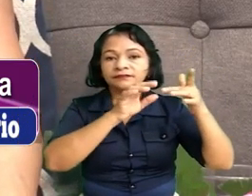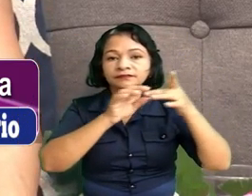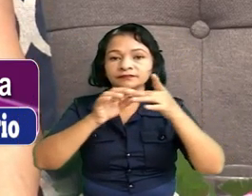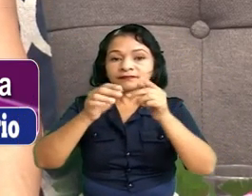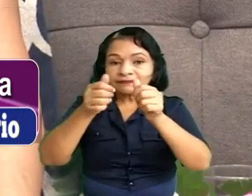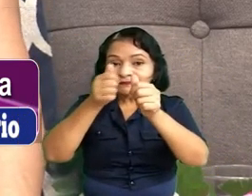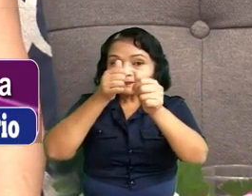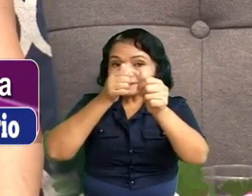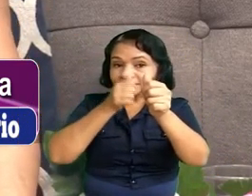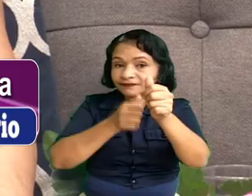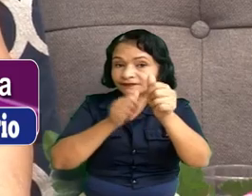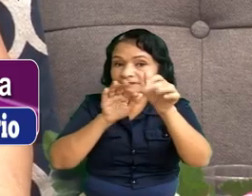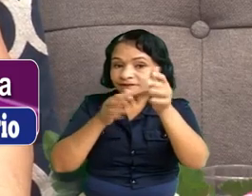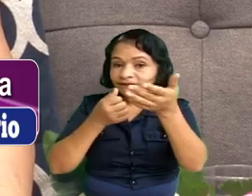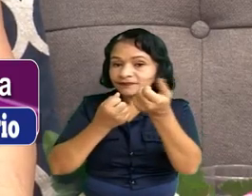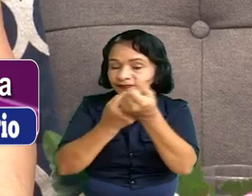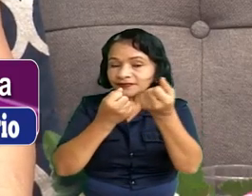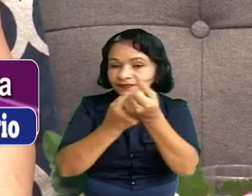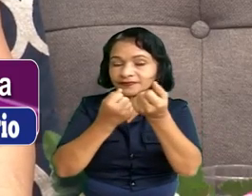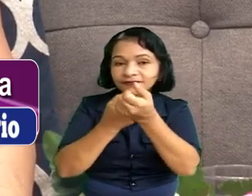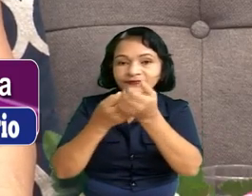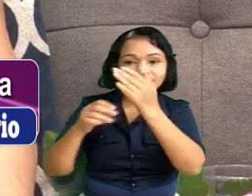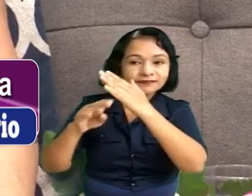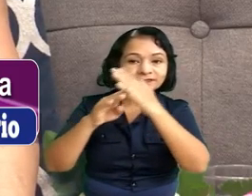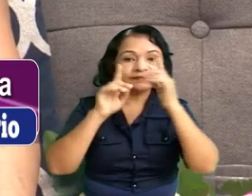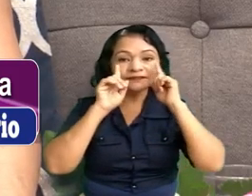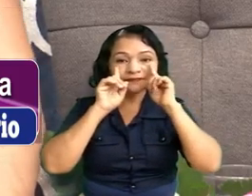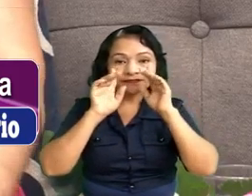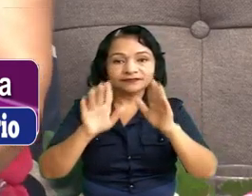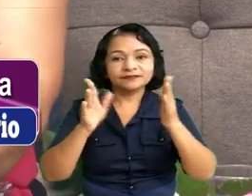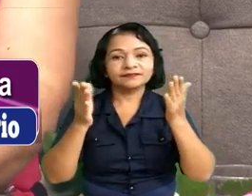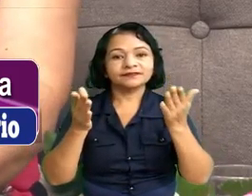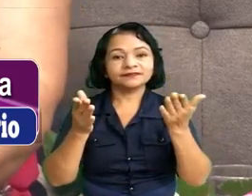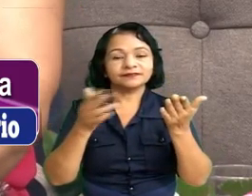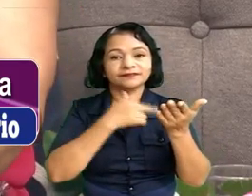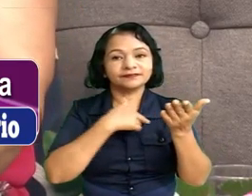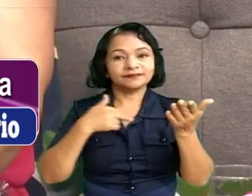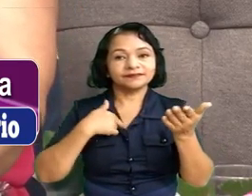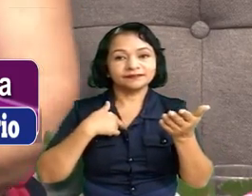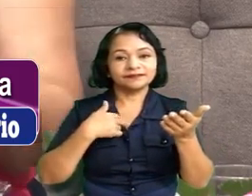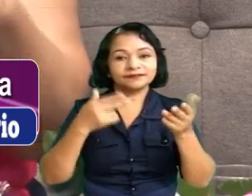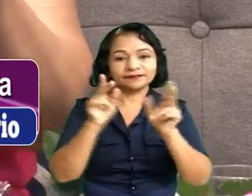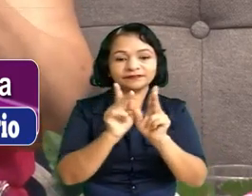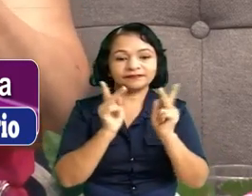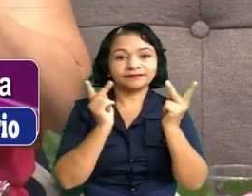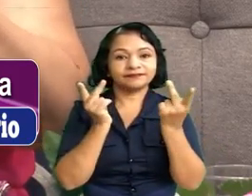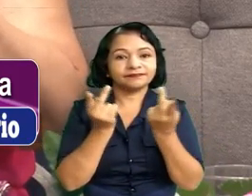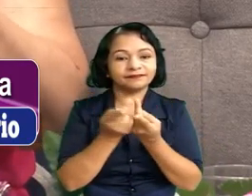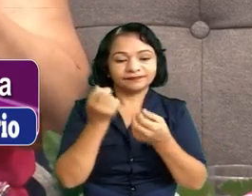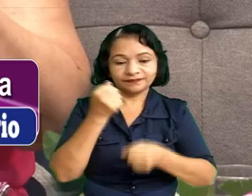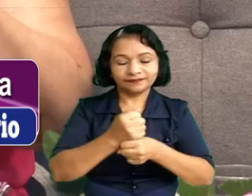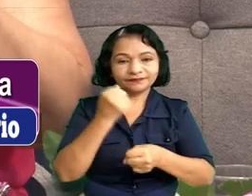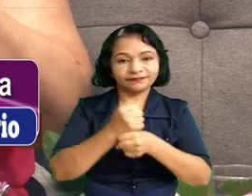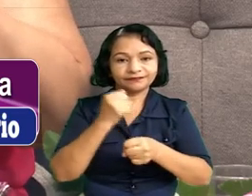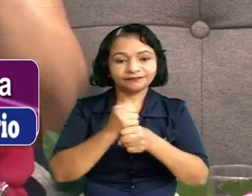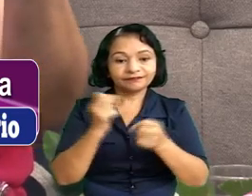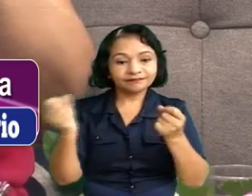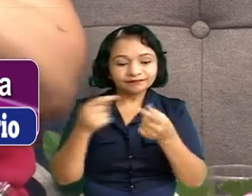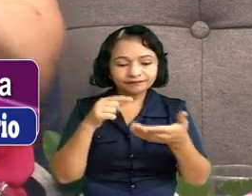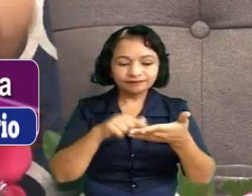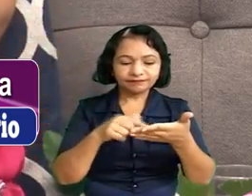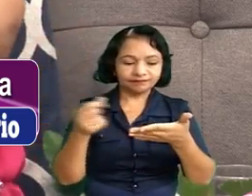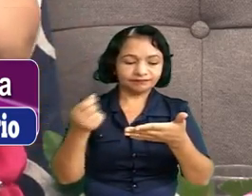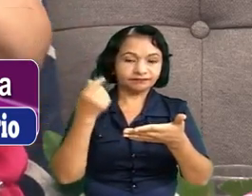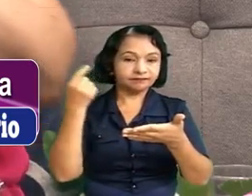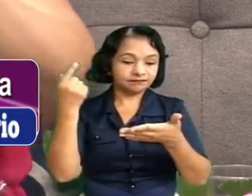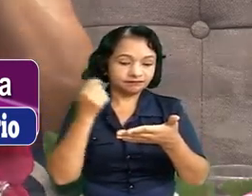retaguardia de esa lucha que ellos enfrentaban, ¿no? Porque ella estaba a veces en el pueblo trabajando y ella era la que